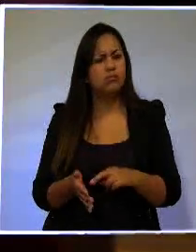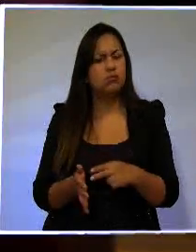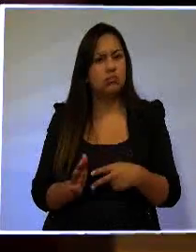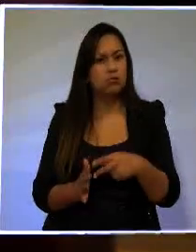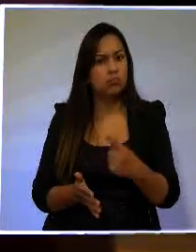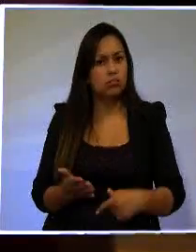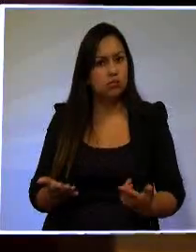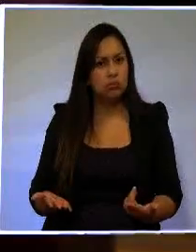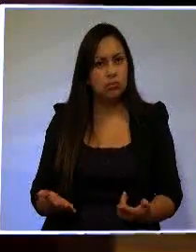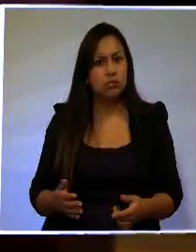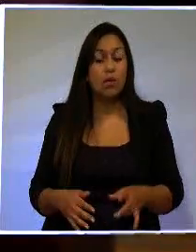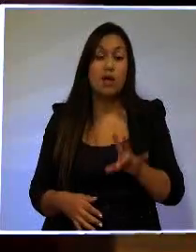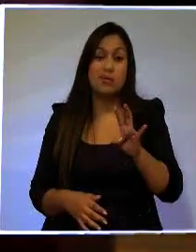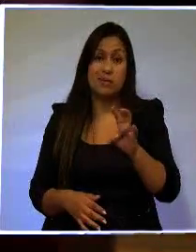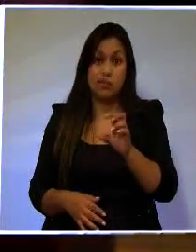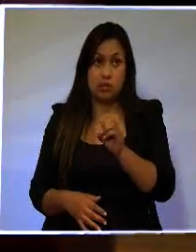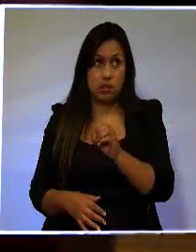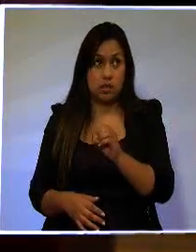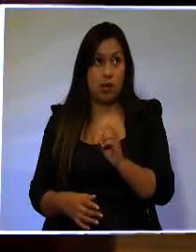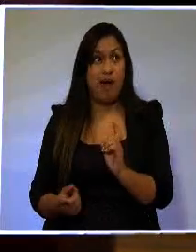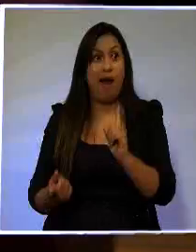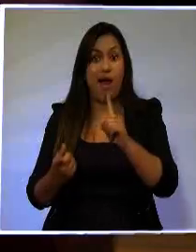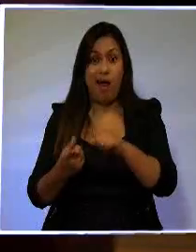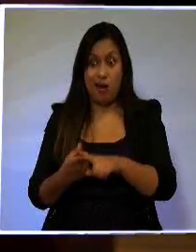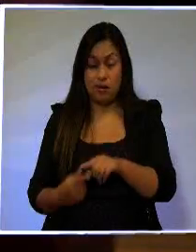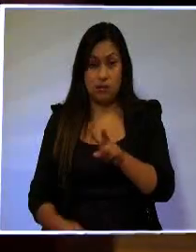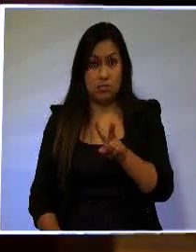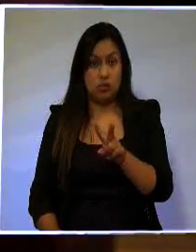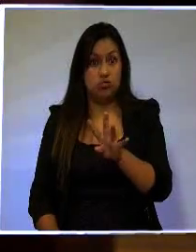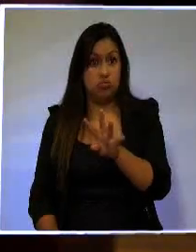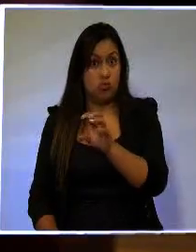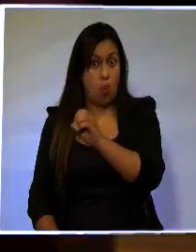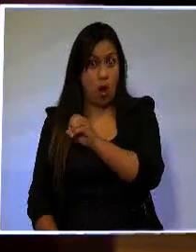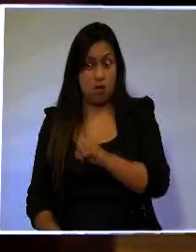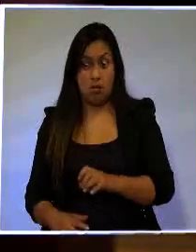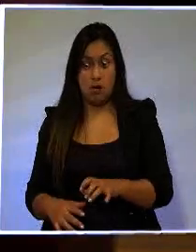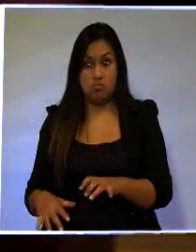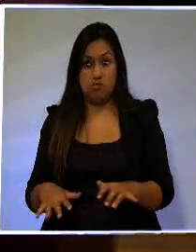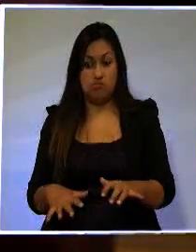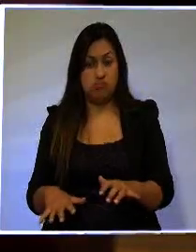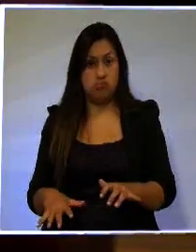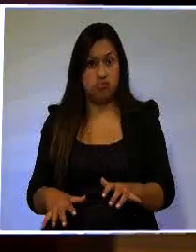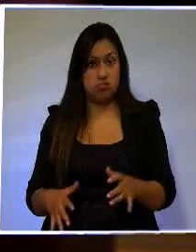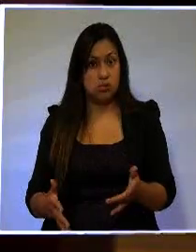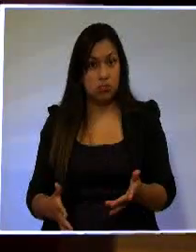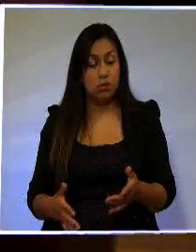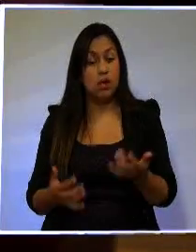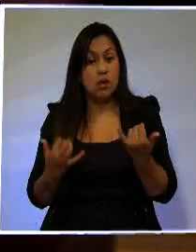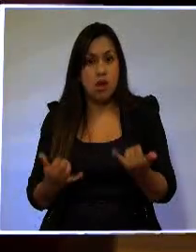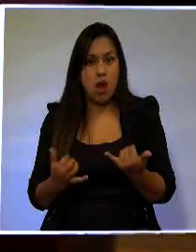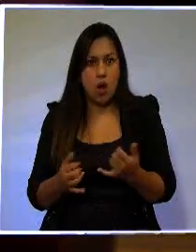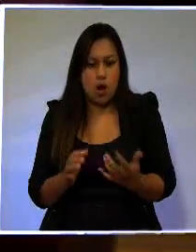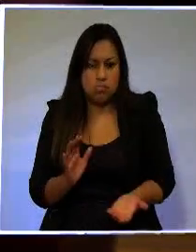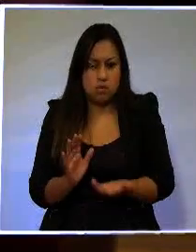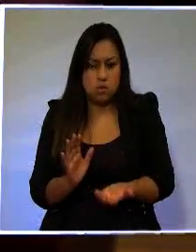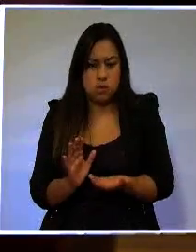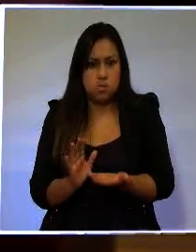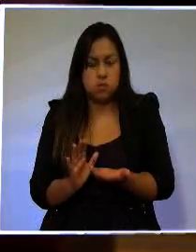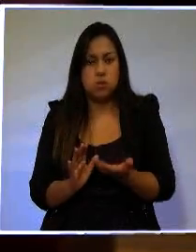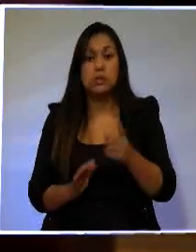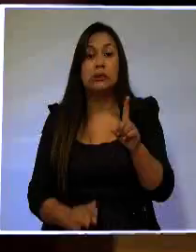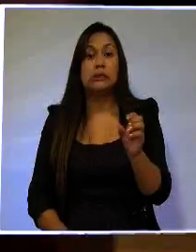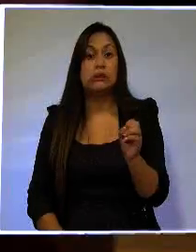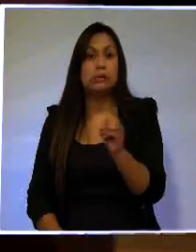de de 70 a hemos pasado a 240 y ahora estamos con valores superiores a los 100